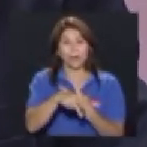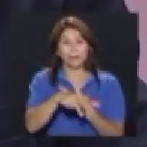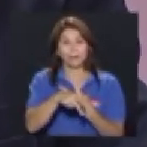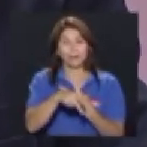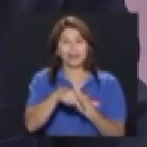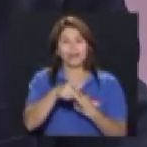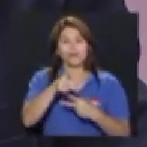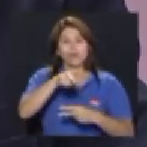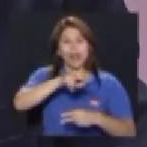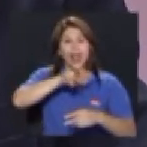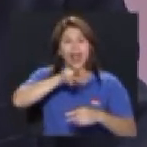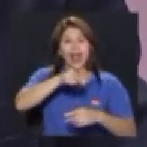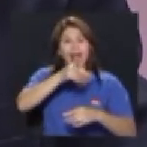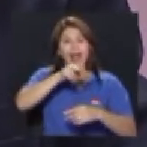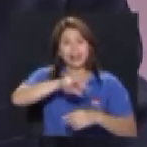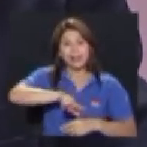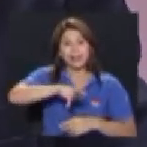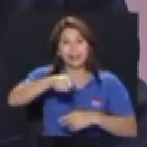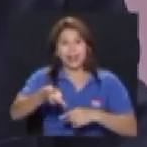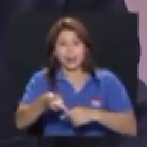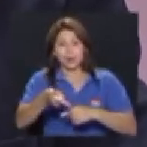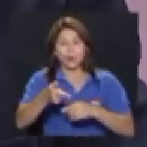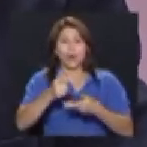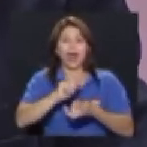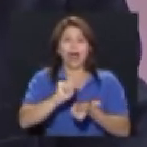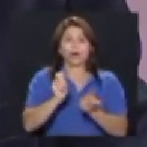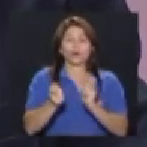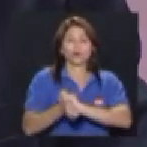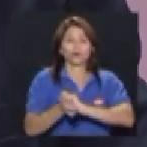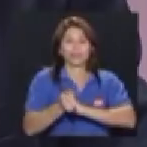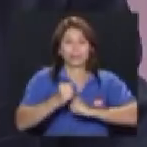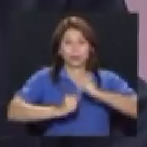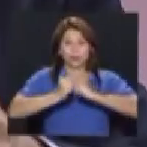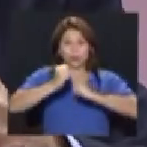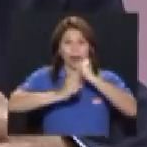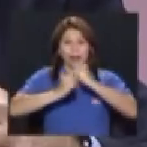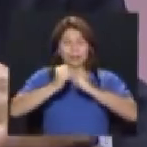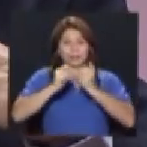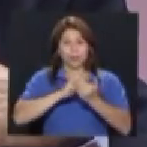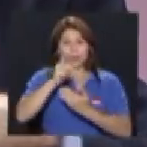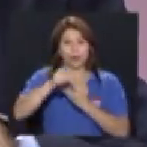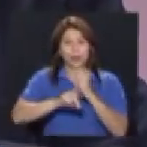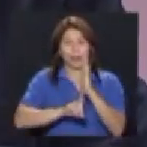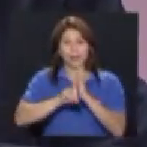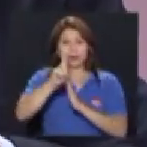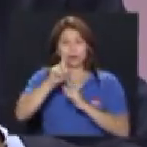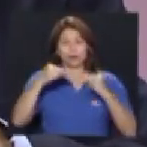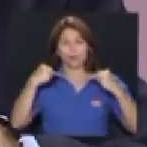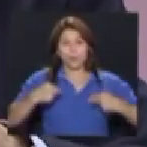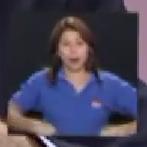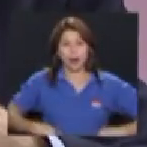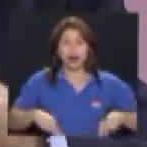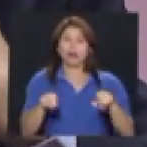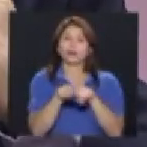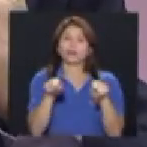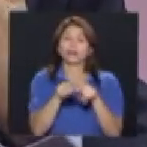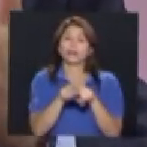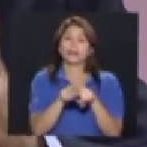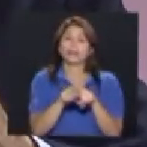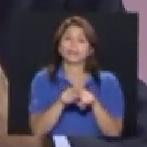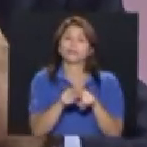los ajustes estructurales. Fue un programa de desarrollo humano que tuvo también una base muy importante en